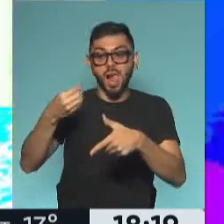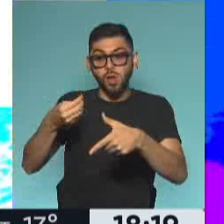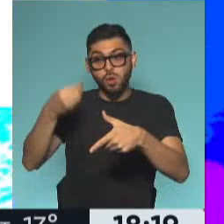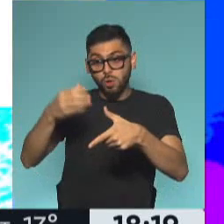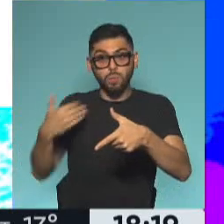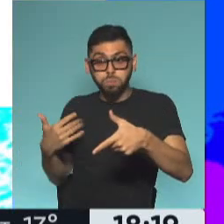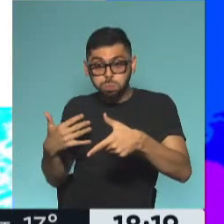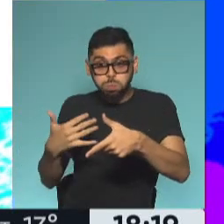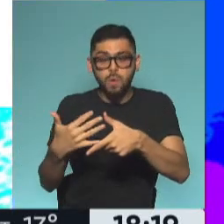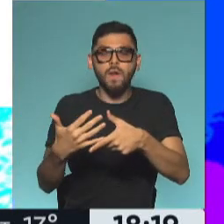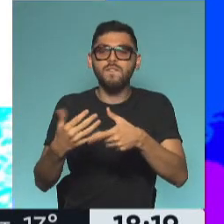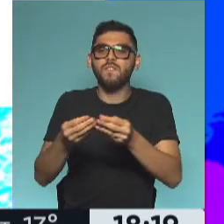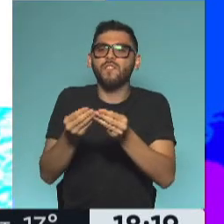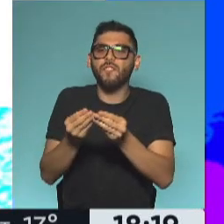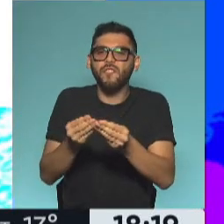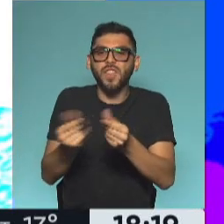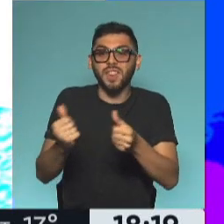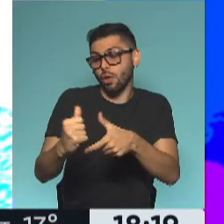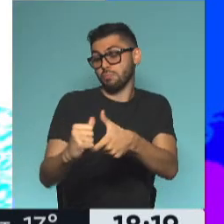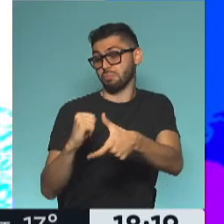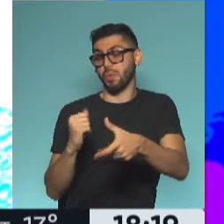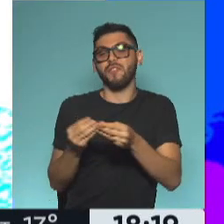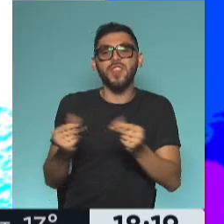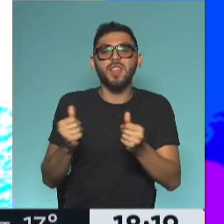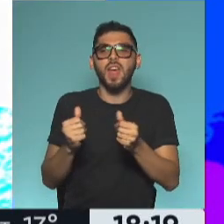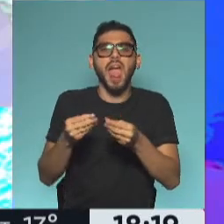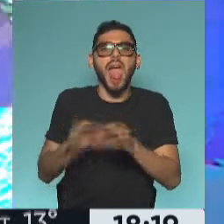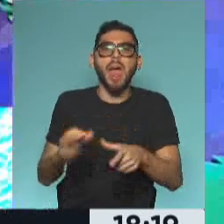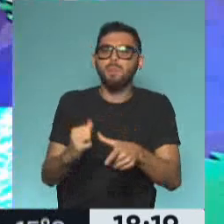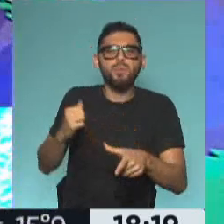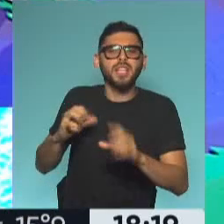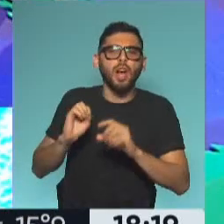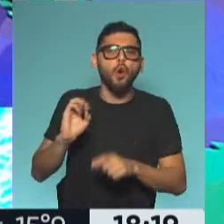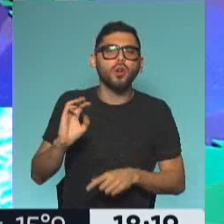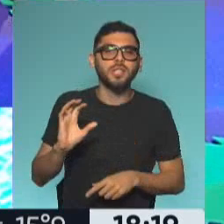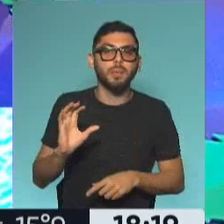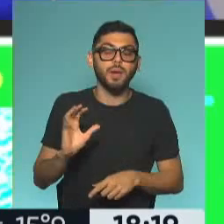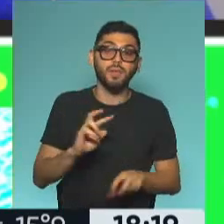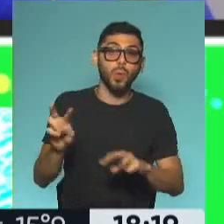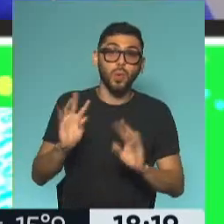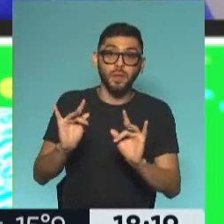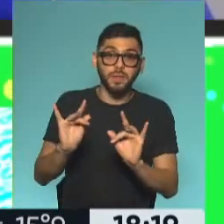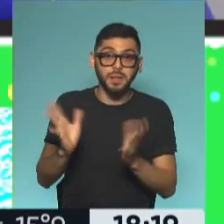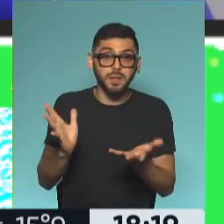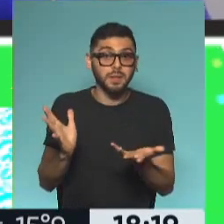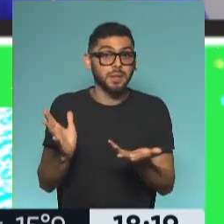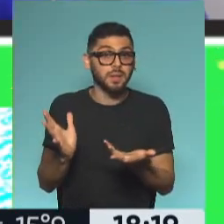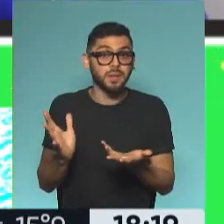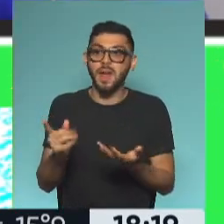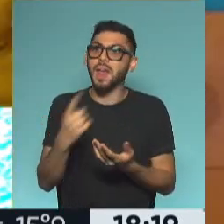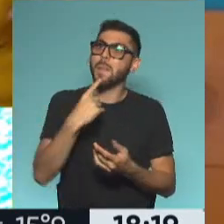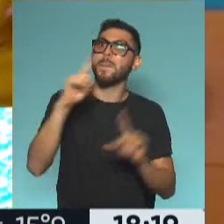ver, consulto con Lelu y las chicas. Una vez el equipo de los nerds, el verde. Y bueno. Terrible. A ver, gol. Todas están buenísimas. Uy,